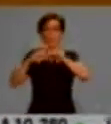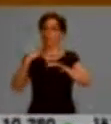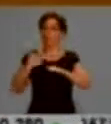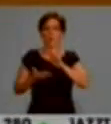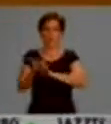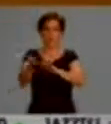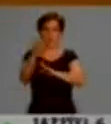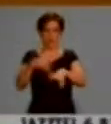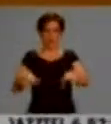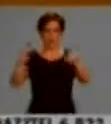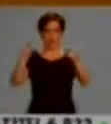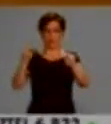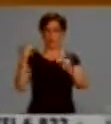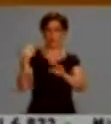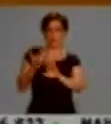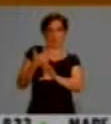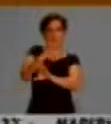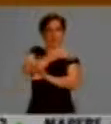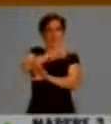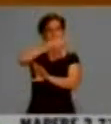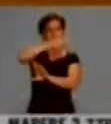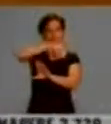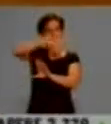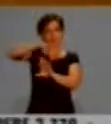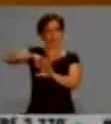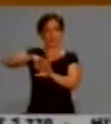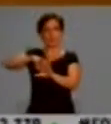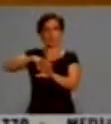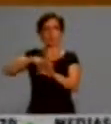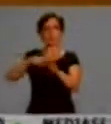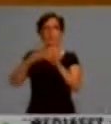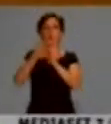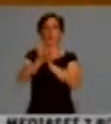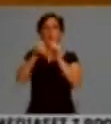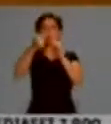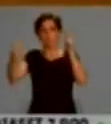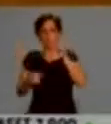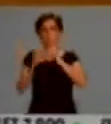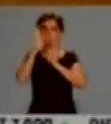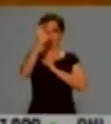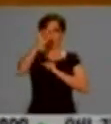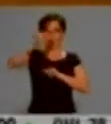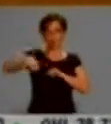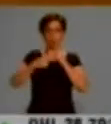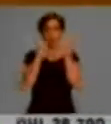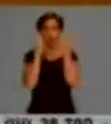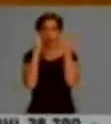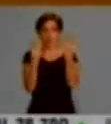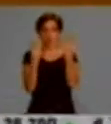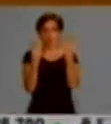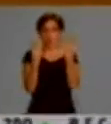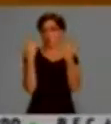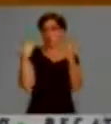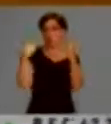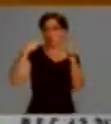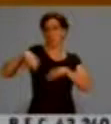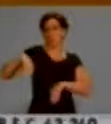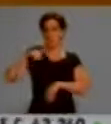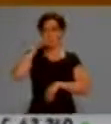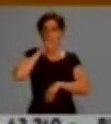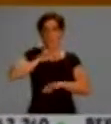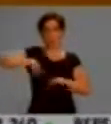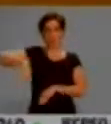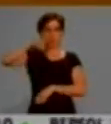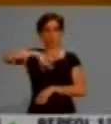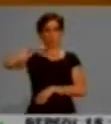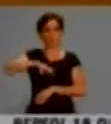En los 3 últimos trimestres, la caída de la actividad ha pasado del -0,8 en el último trimestre del pasado año